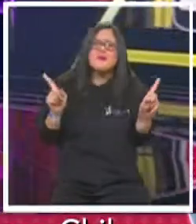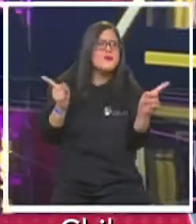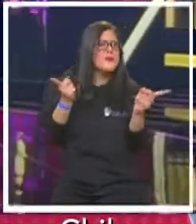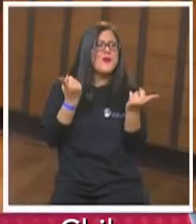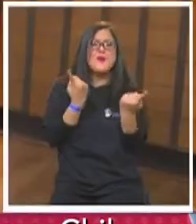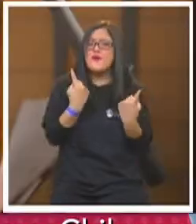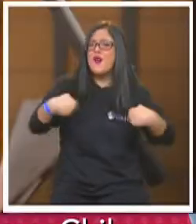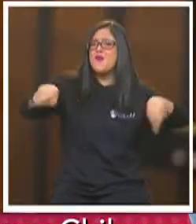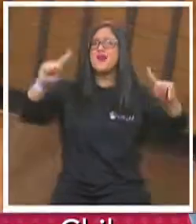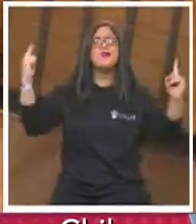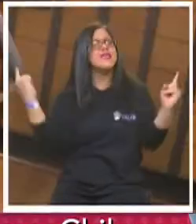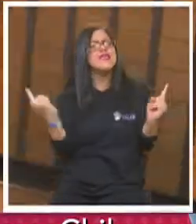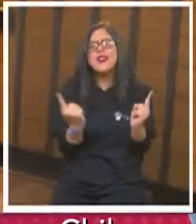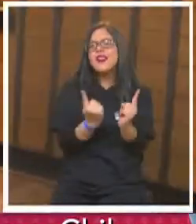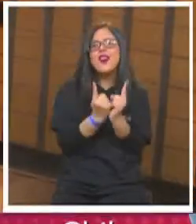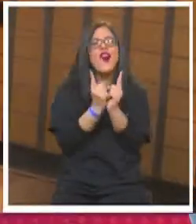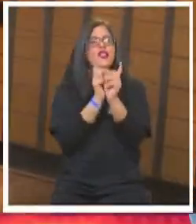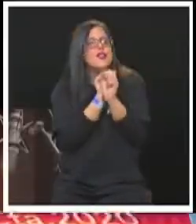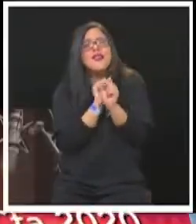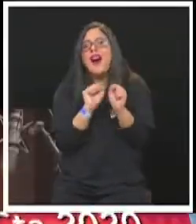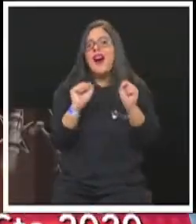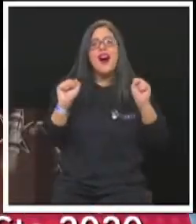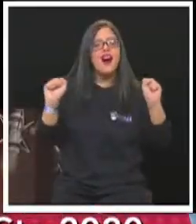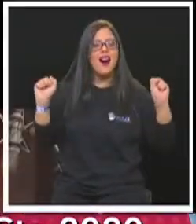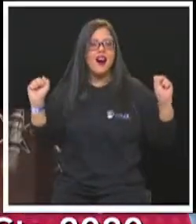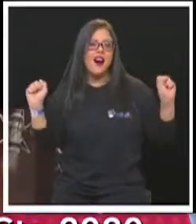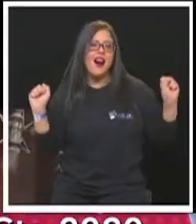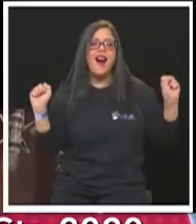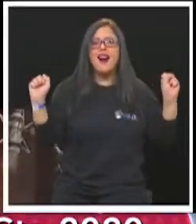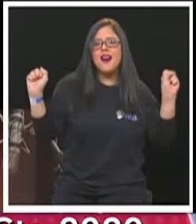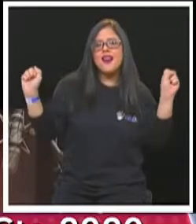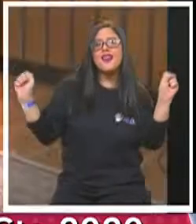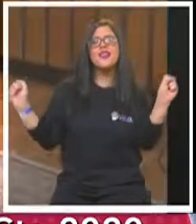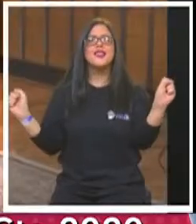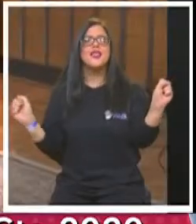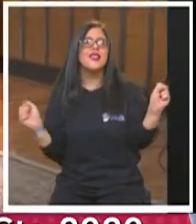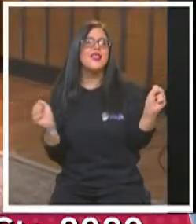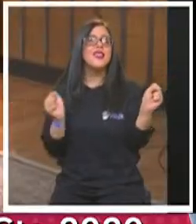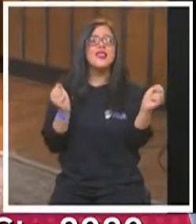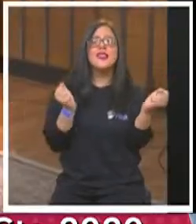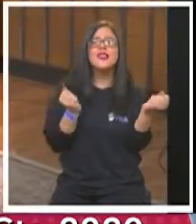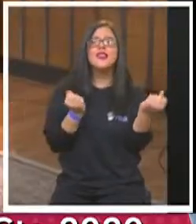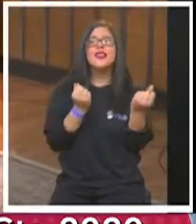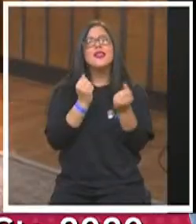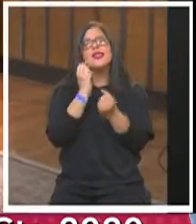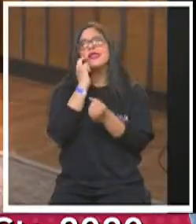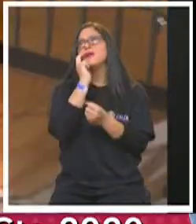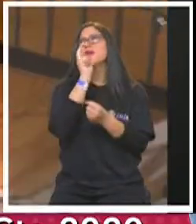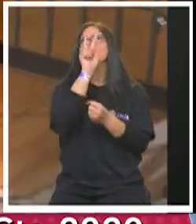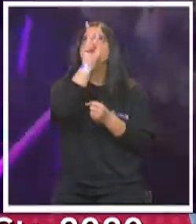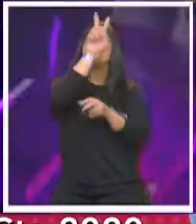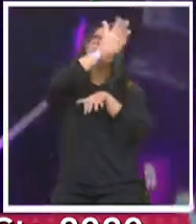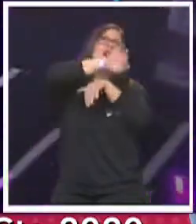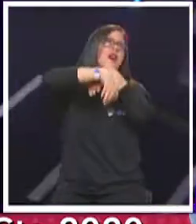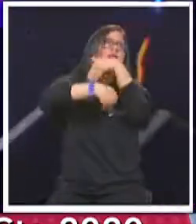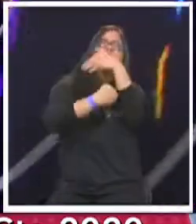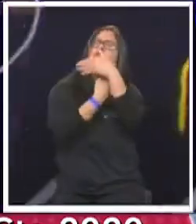ayer cuando nos formamos a la boca. No dejaré de contemplar la